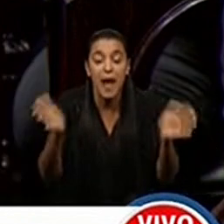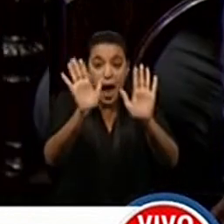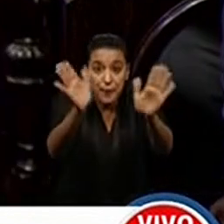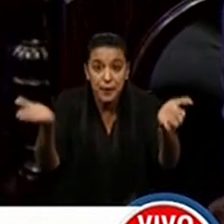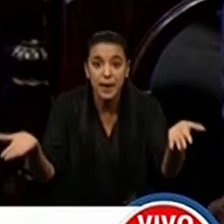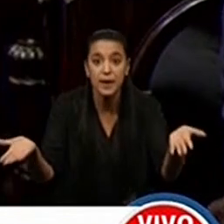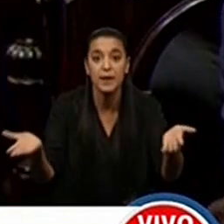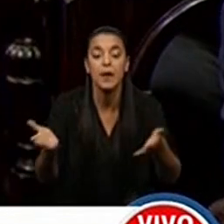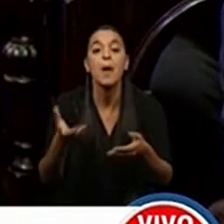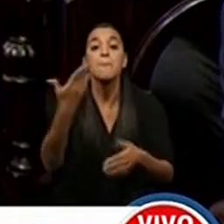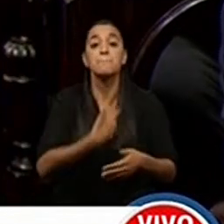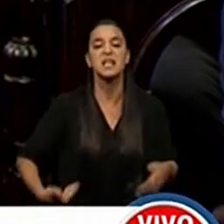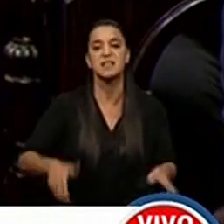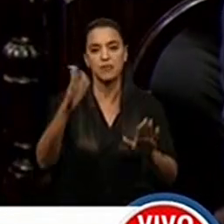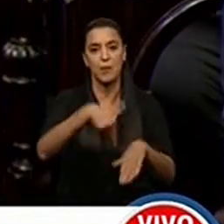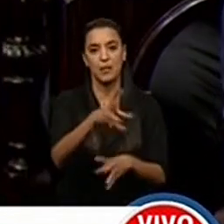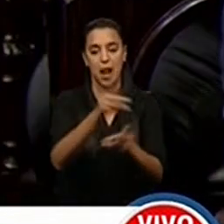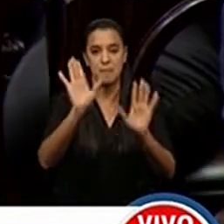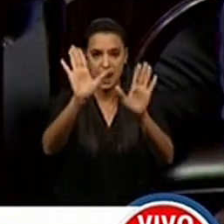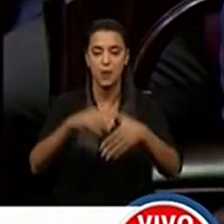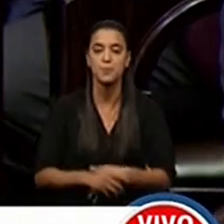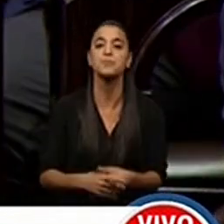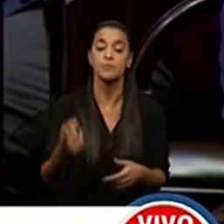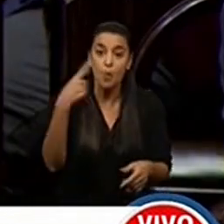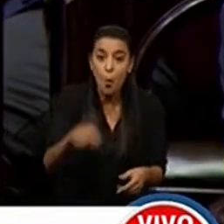A ver, presidente, voy a terminar.